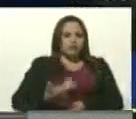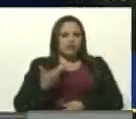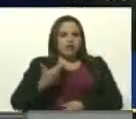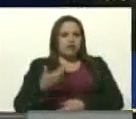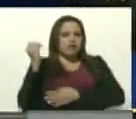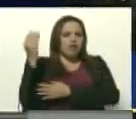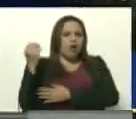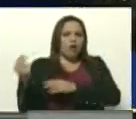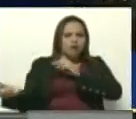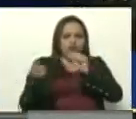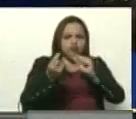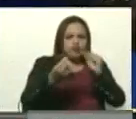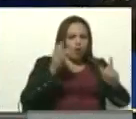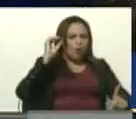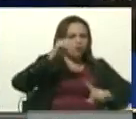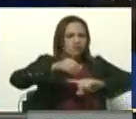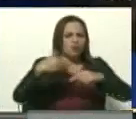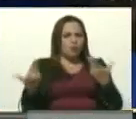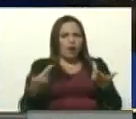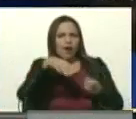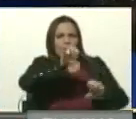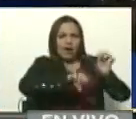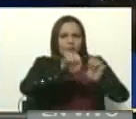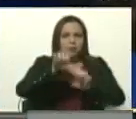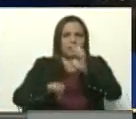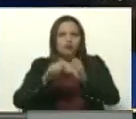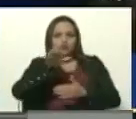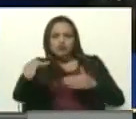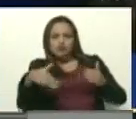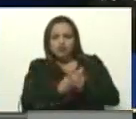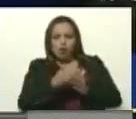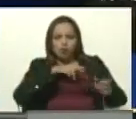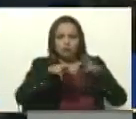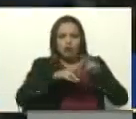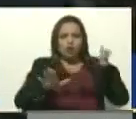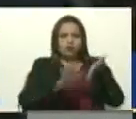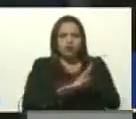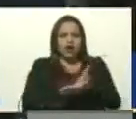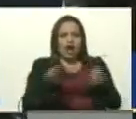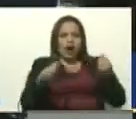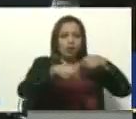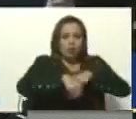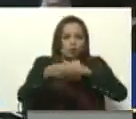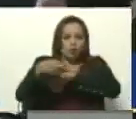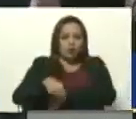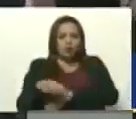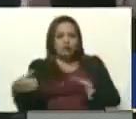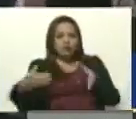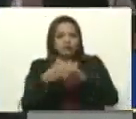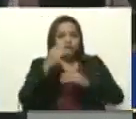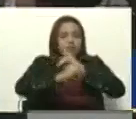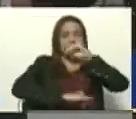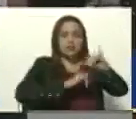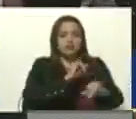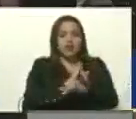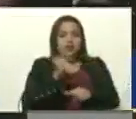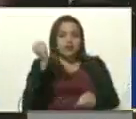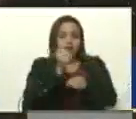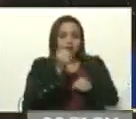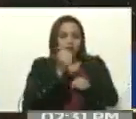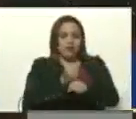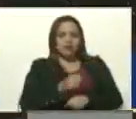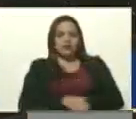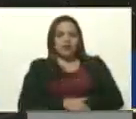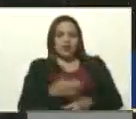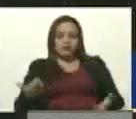foro con el objetivo también de evaluar todo lo referente a los convenios de la Organización Internacional del Trabajo.